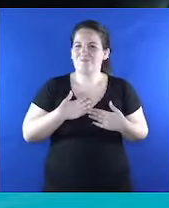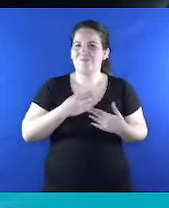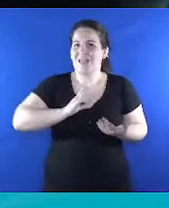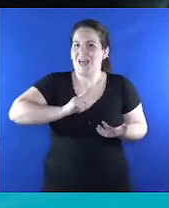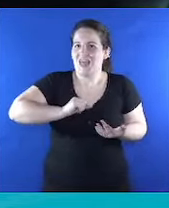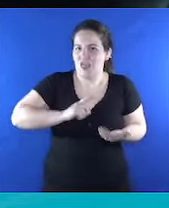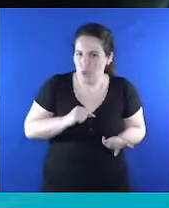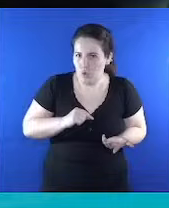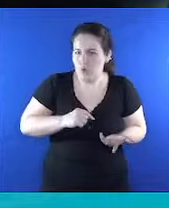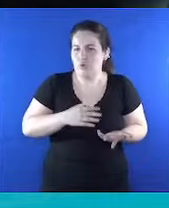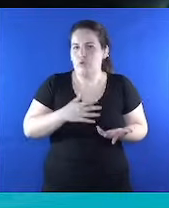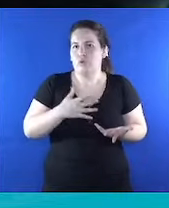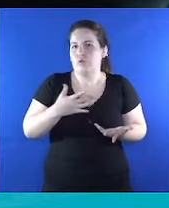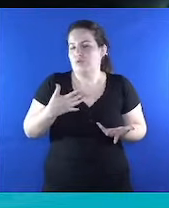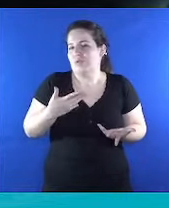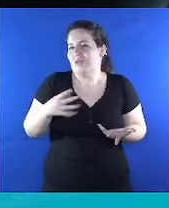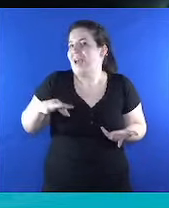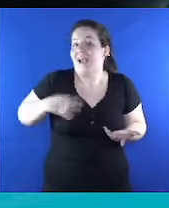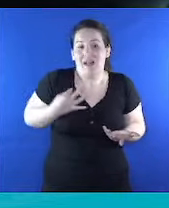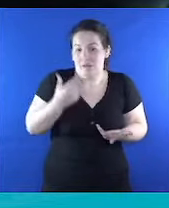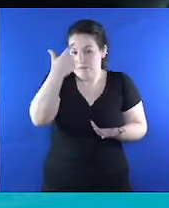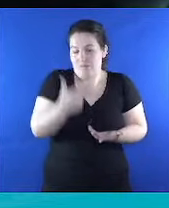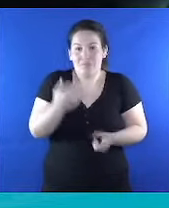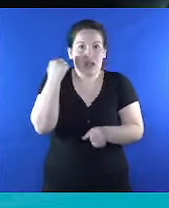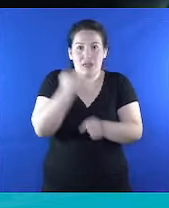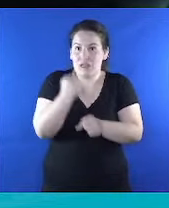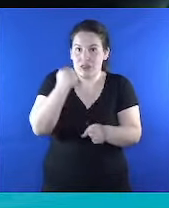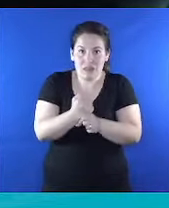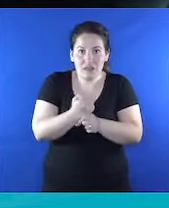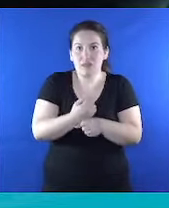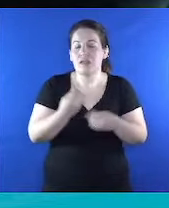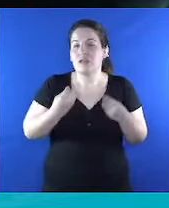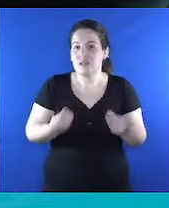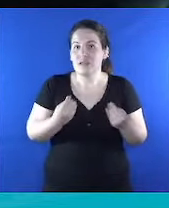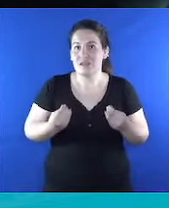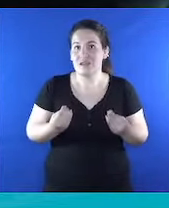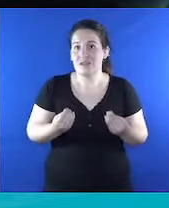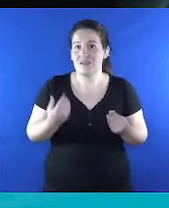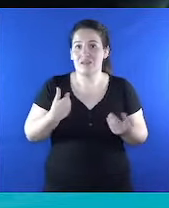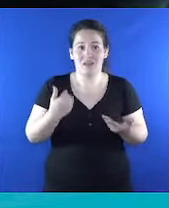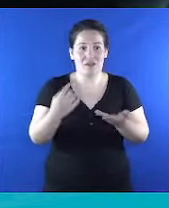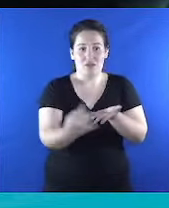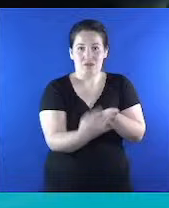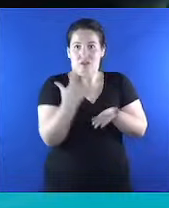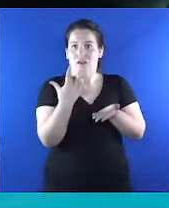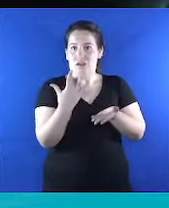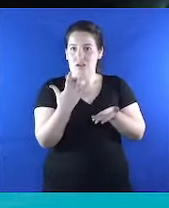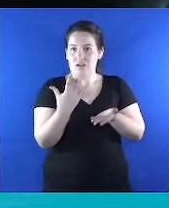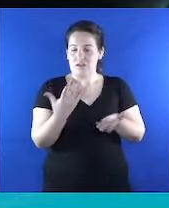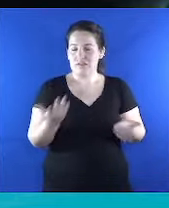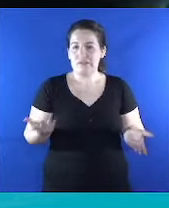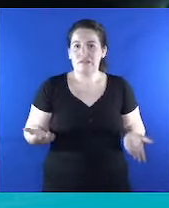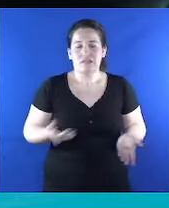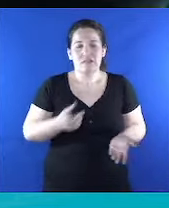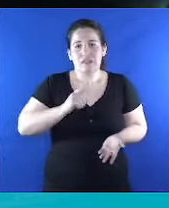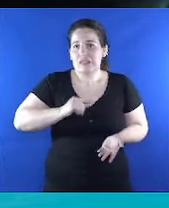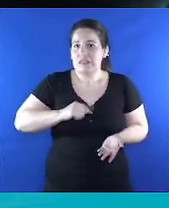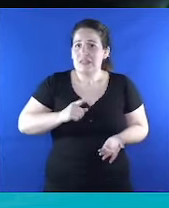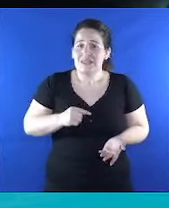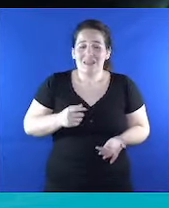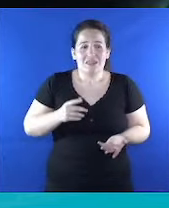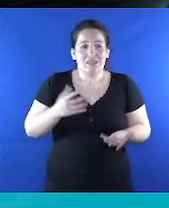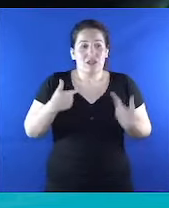en la vida de un trabajador o una trabajadora que es quedarse sin el laburo y es